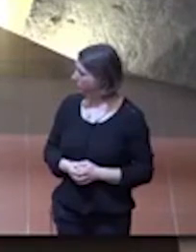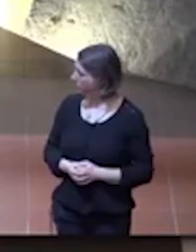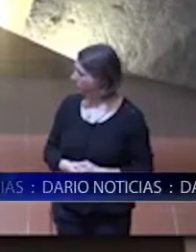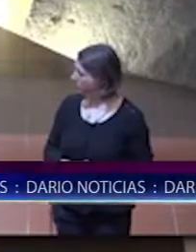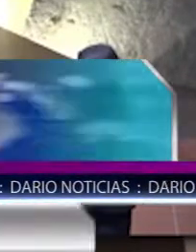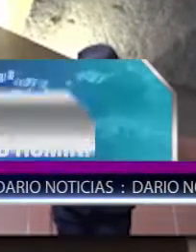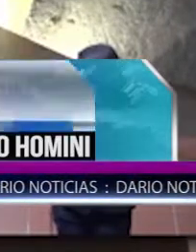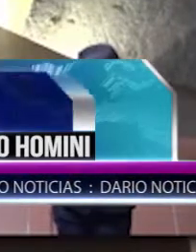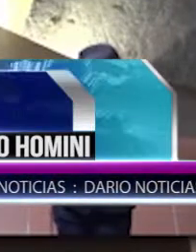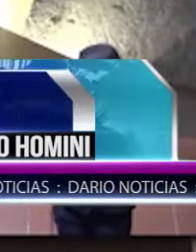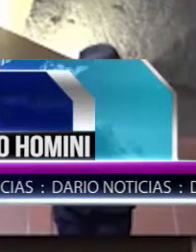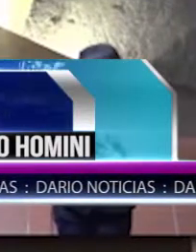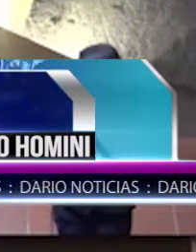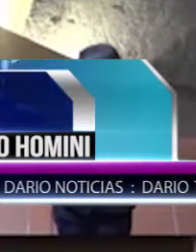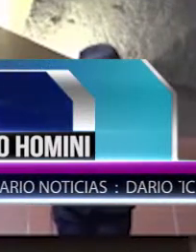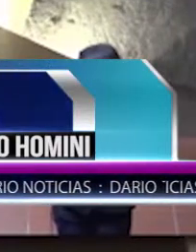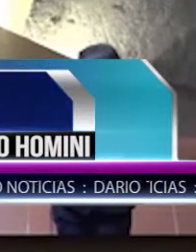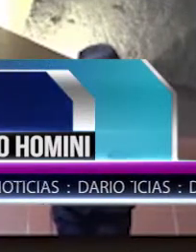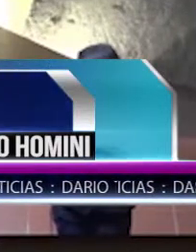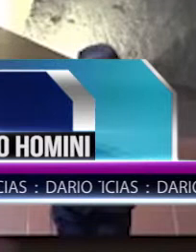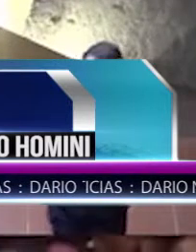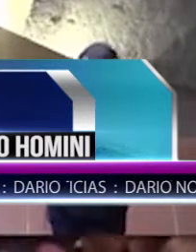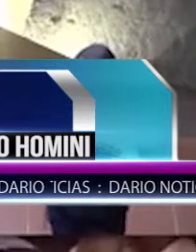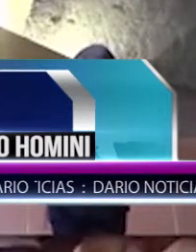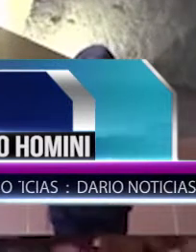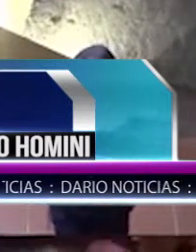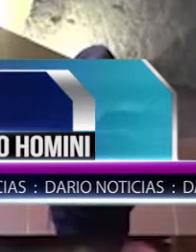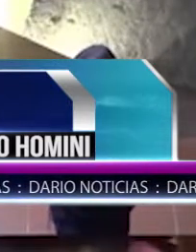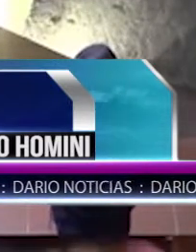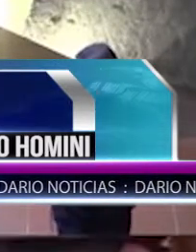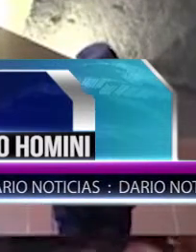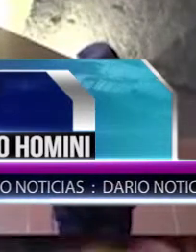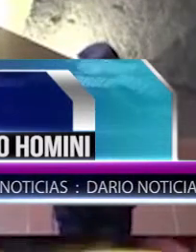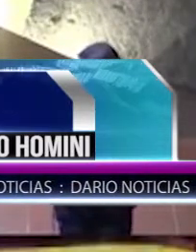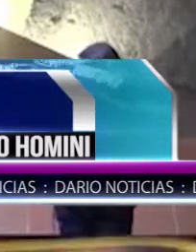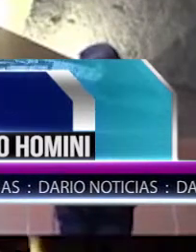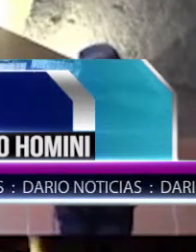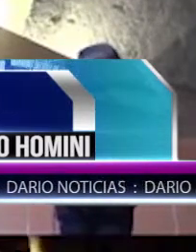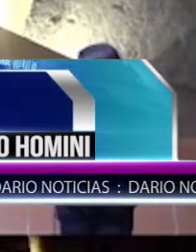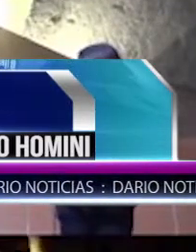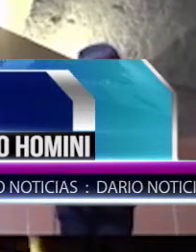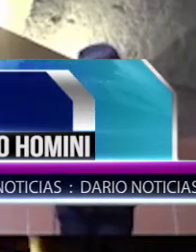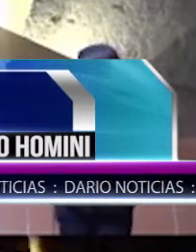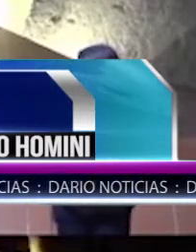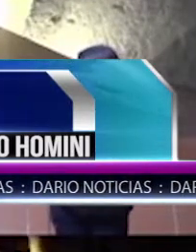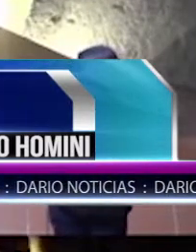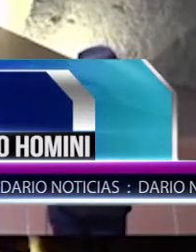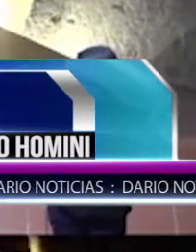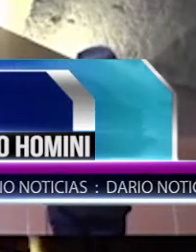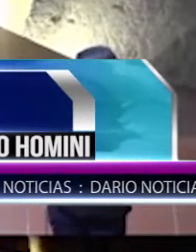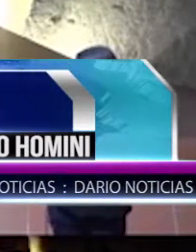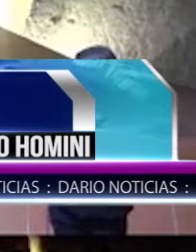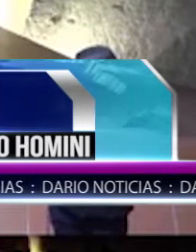a esos pueblos que decidimos levantar la voz. En Nicaragua no hay libertad de expresión. Ejemplo